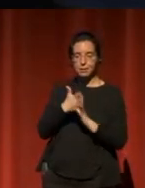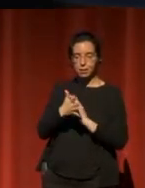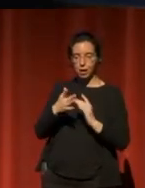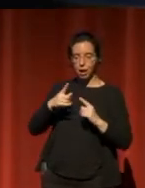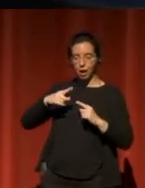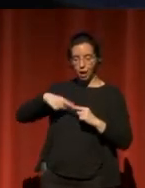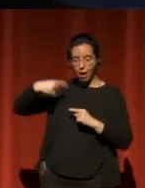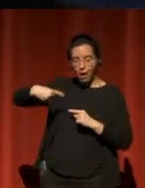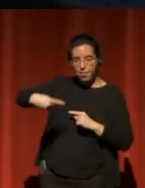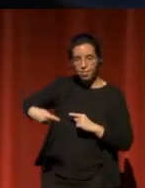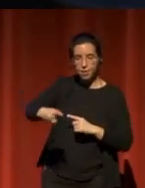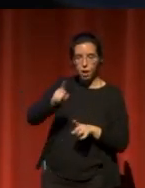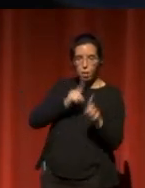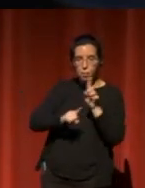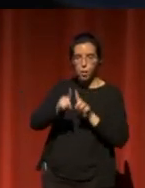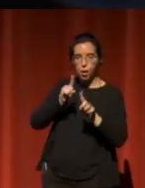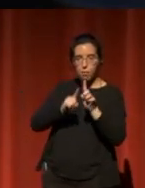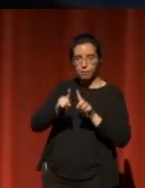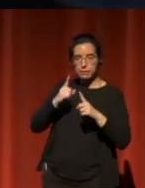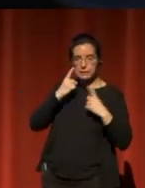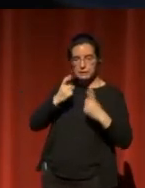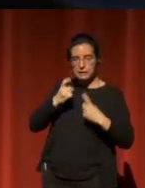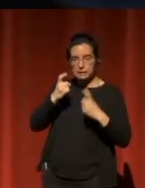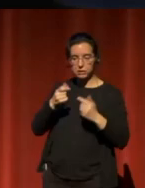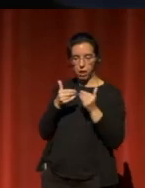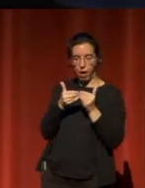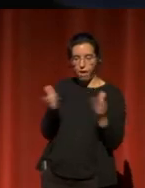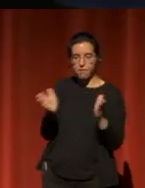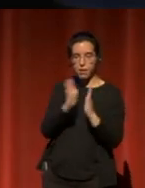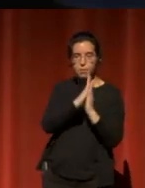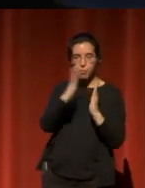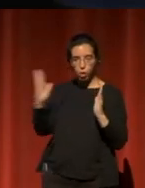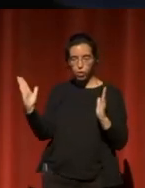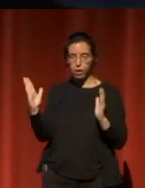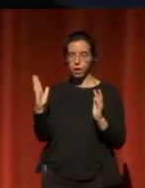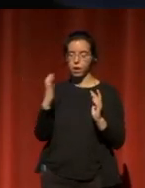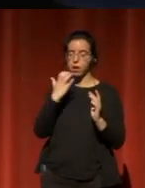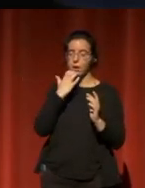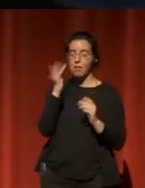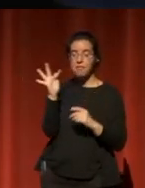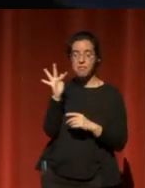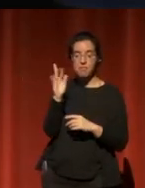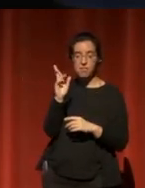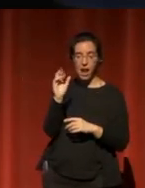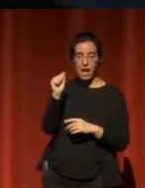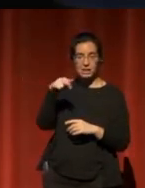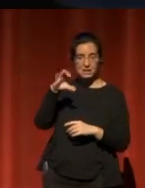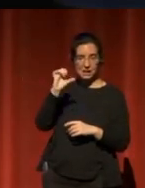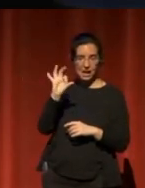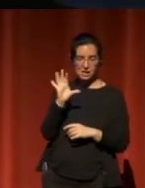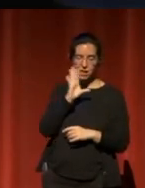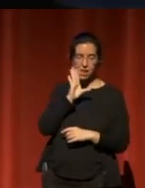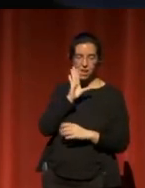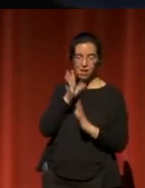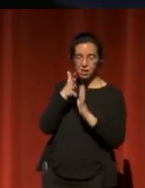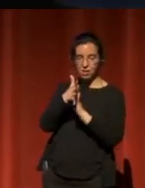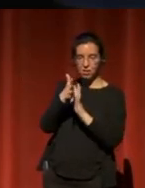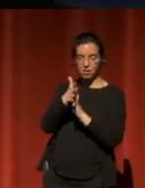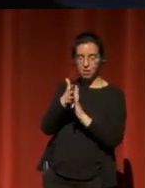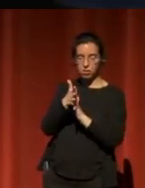al problema diario que es abrir una biblioteca. Y bueno, Francesc, lo has señalado de forma